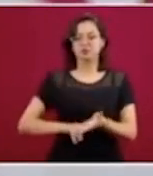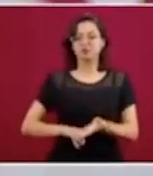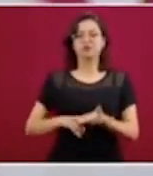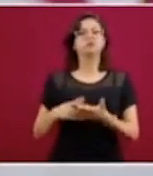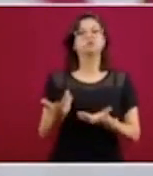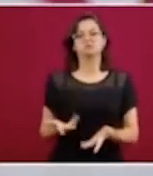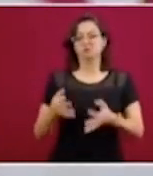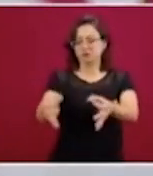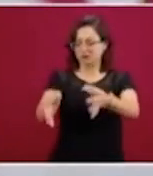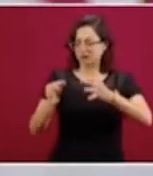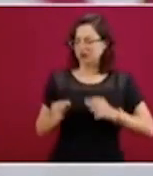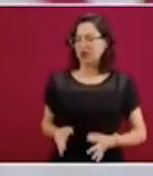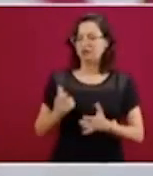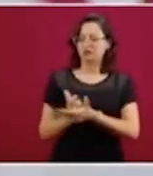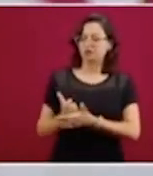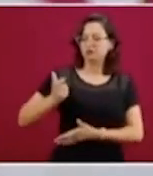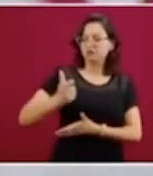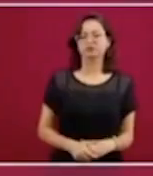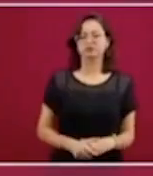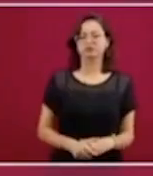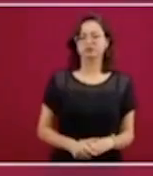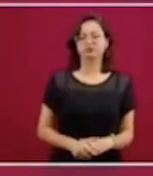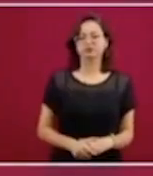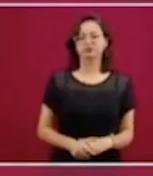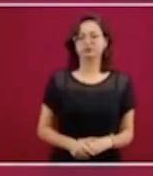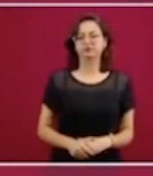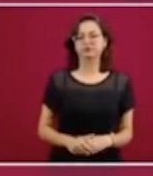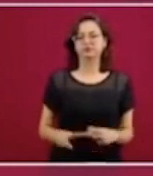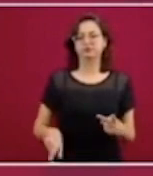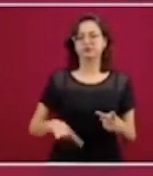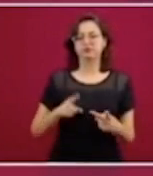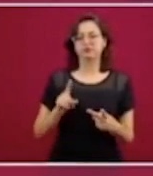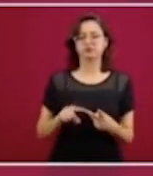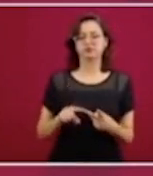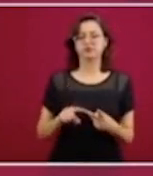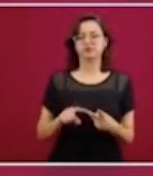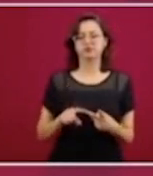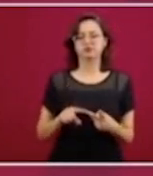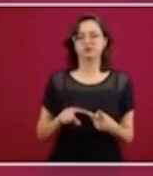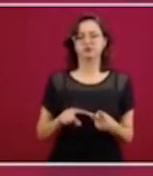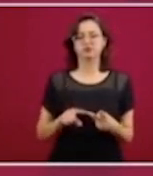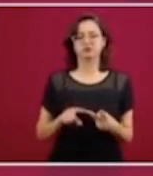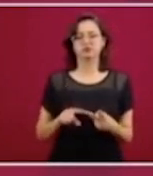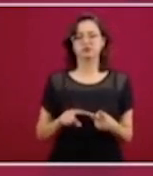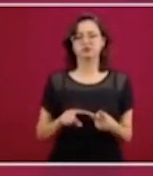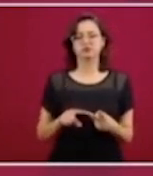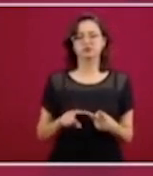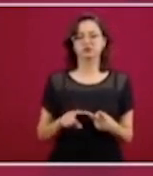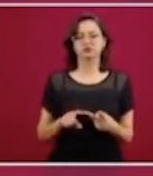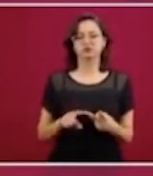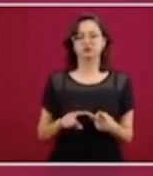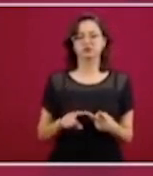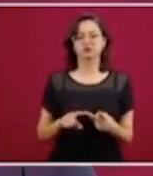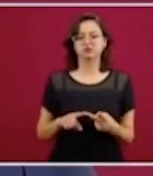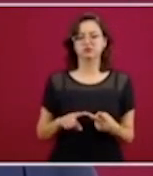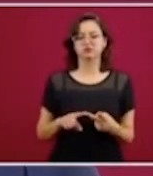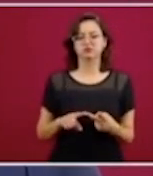adelantando los pagos. Lo segundo, ya van a ser